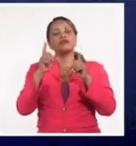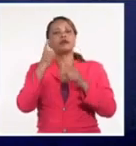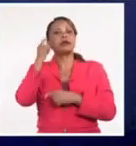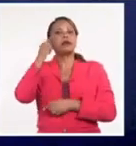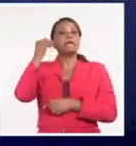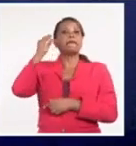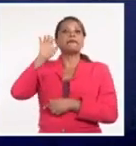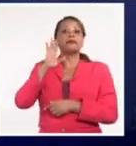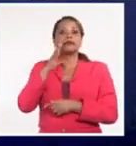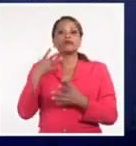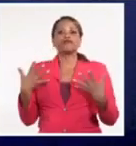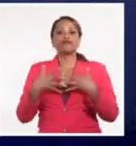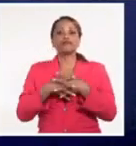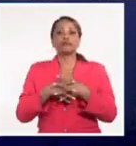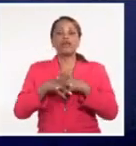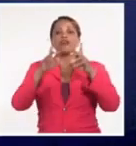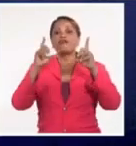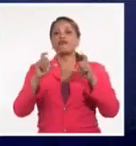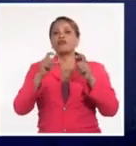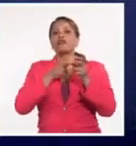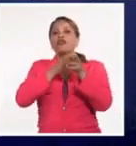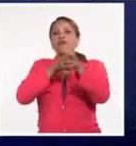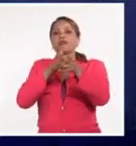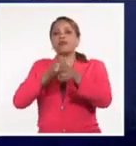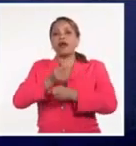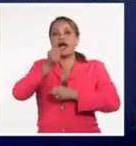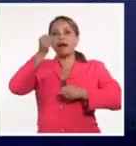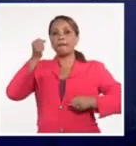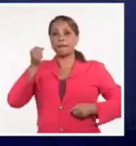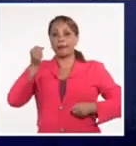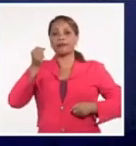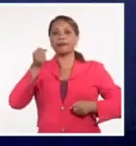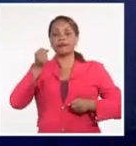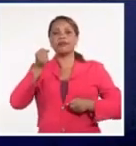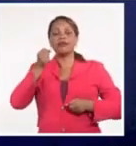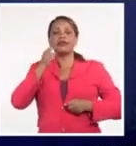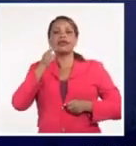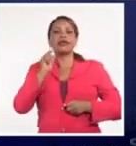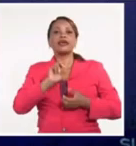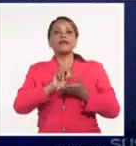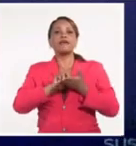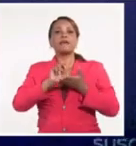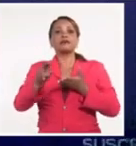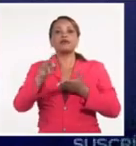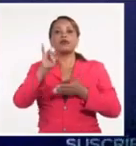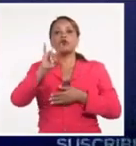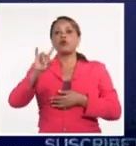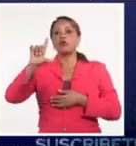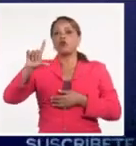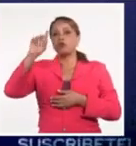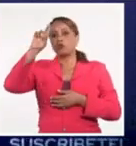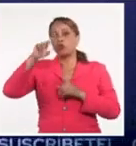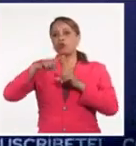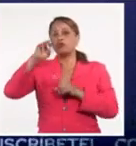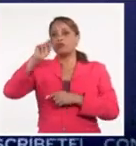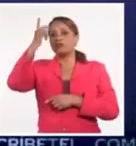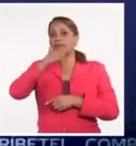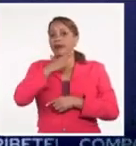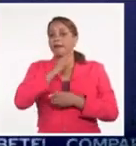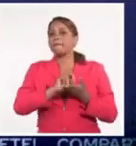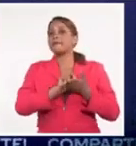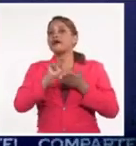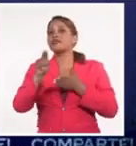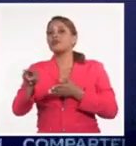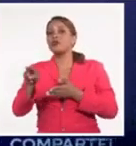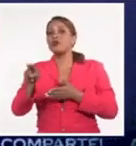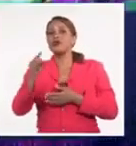supuestamente corresponde a las fotos de armas que le había mandado Ultra a la